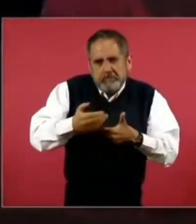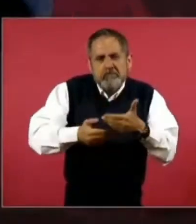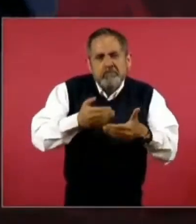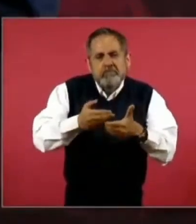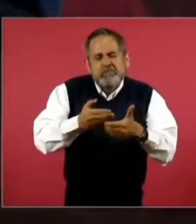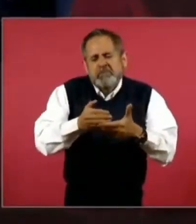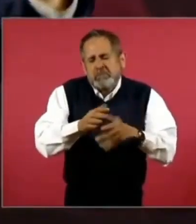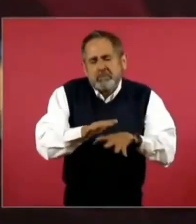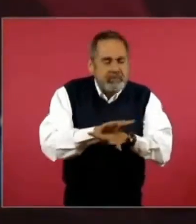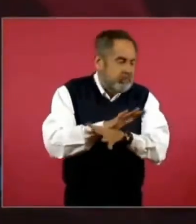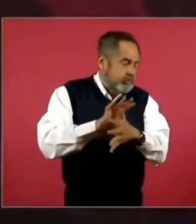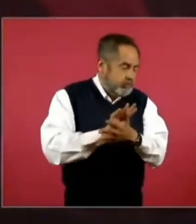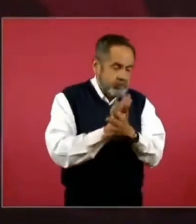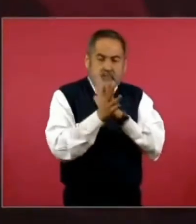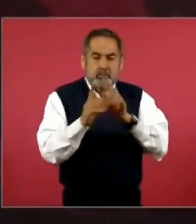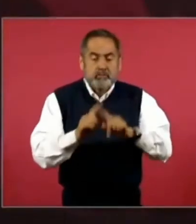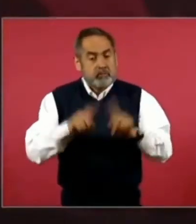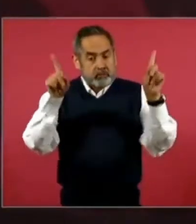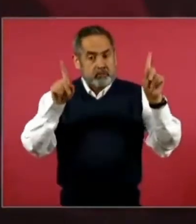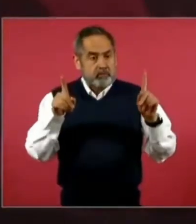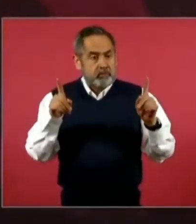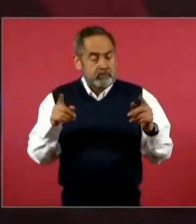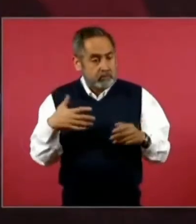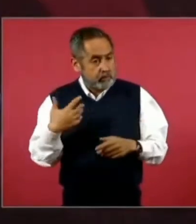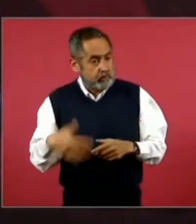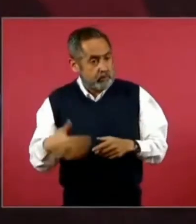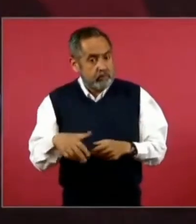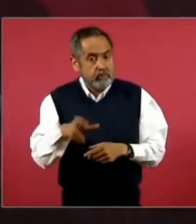una transformación